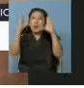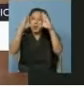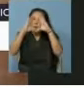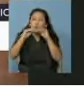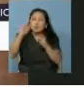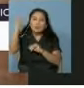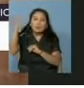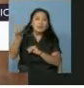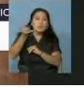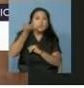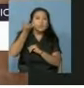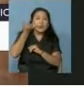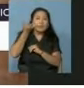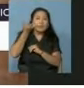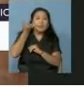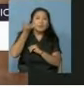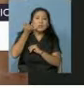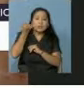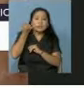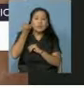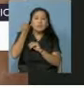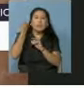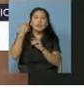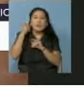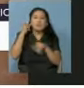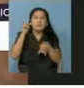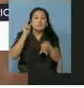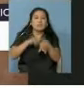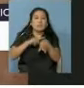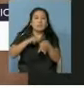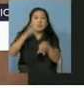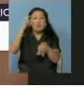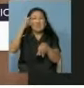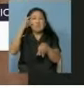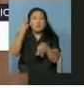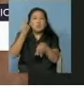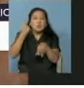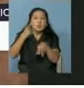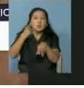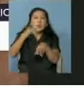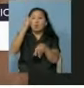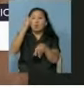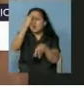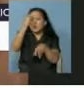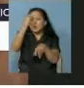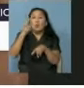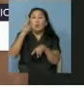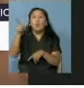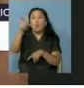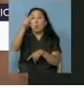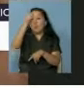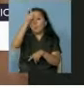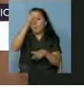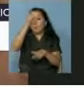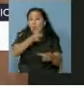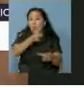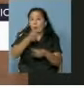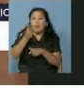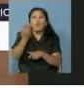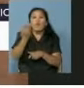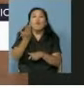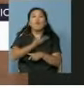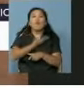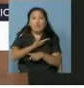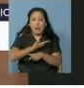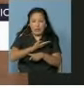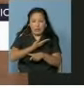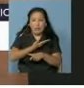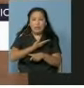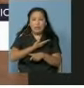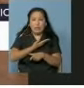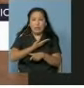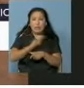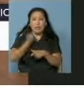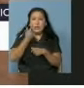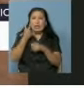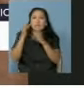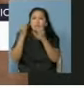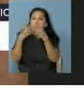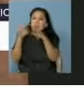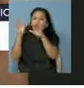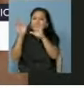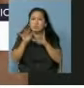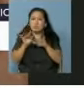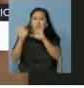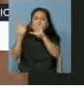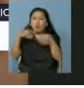llamaron, ya sabíamos nosotros, hacía 10 minutos, 15 minutos, nos comunicaba un bombero de fraile pintado que ya por la zona estaba ya la